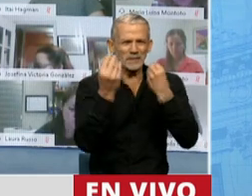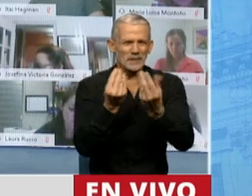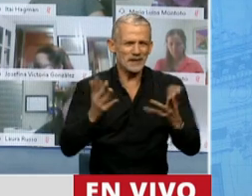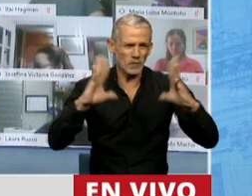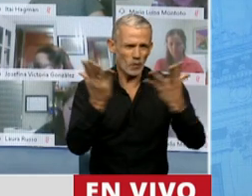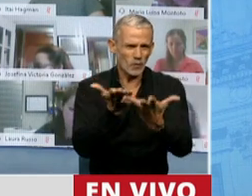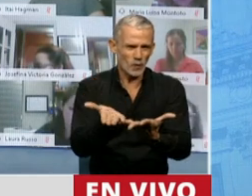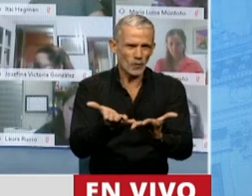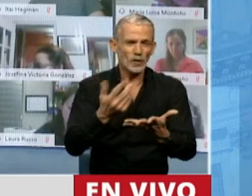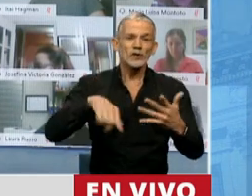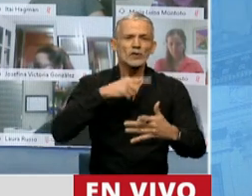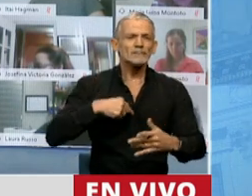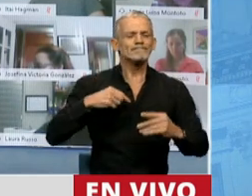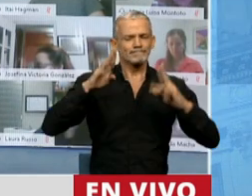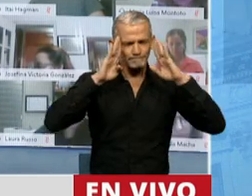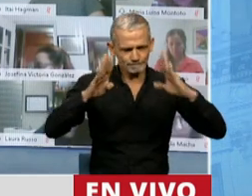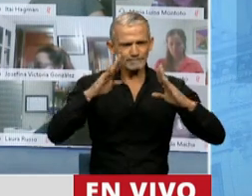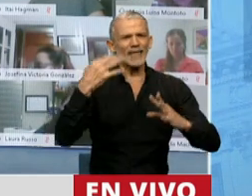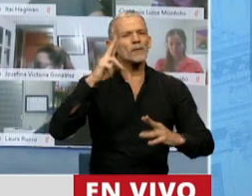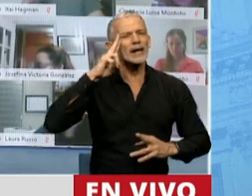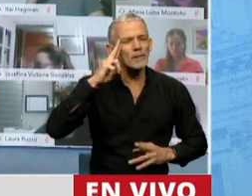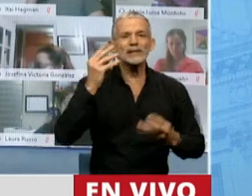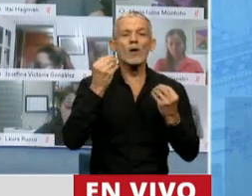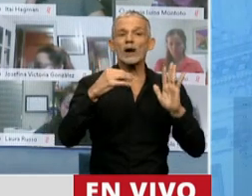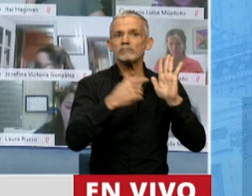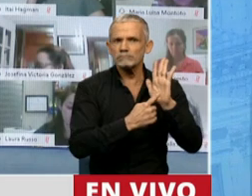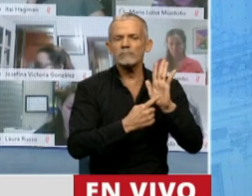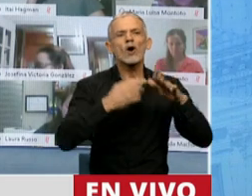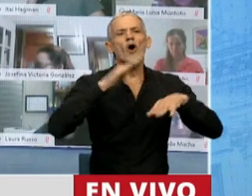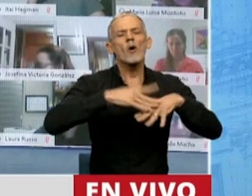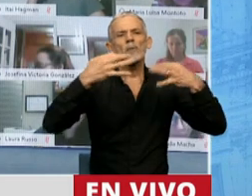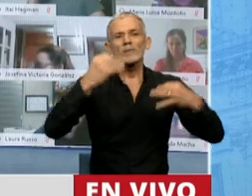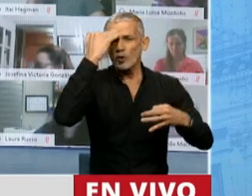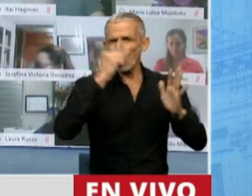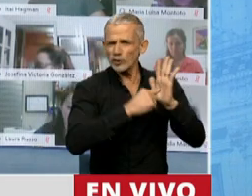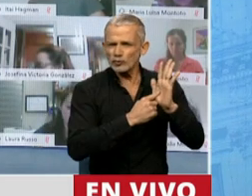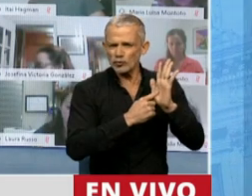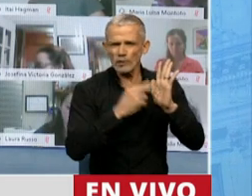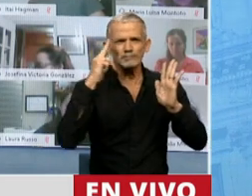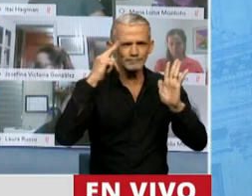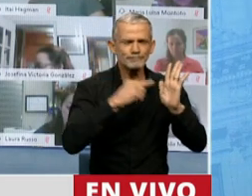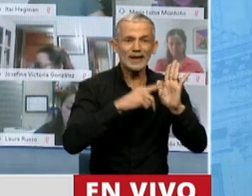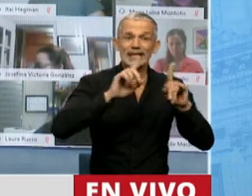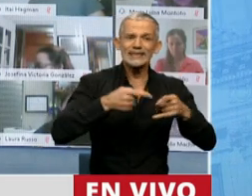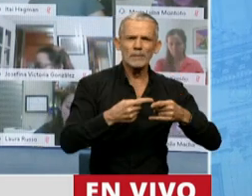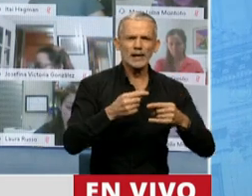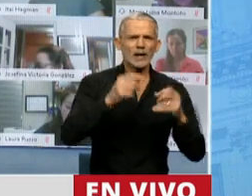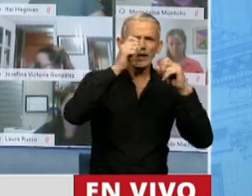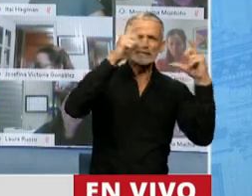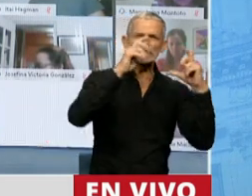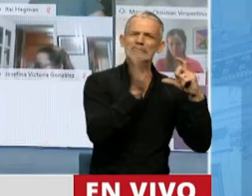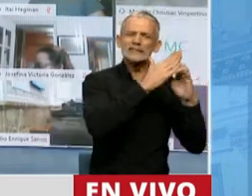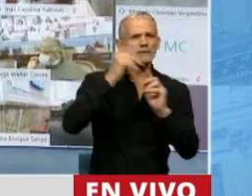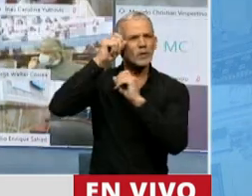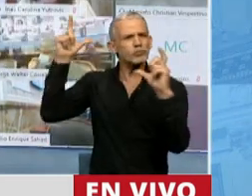le hagamos hagamos caso y con esto cierro al mandato al compromiso constitucional pero también a este cambio de paradigma que nos